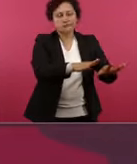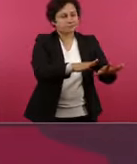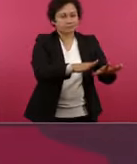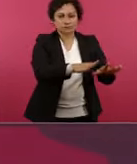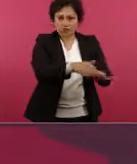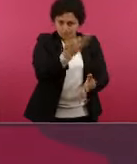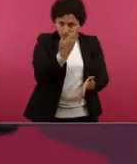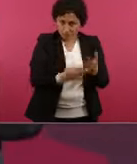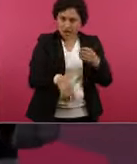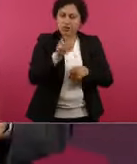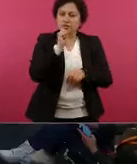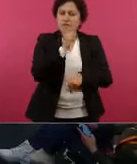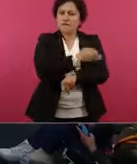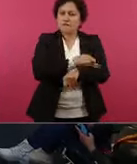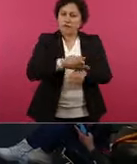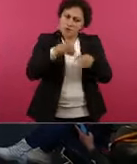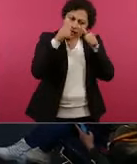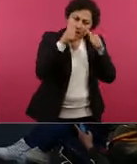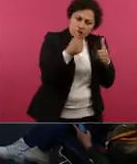El amor ayuda mucho.